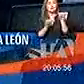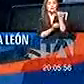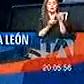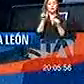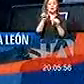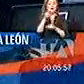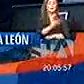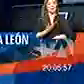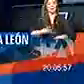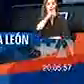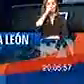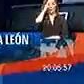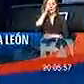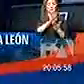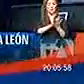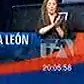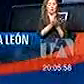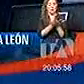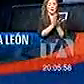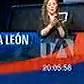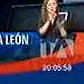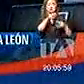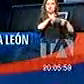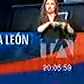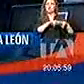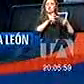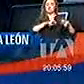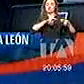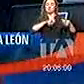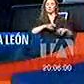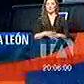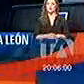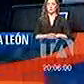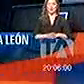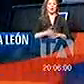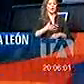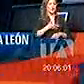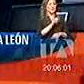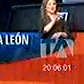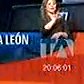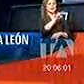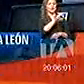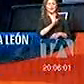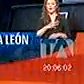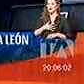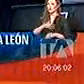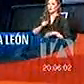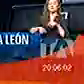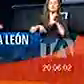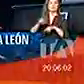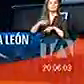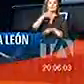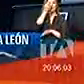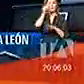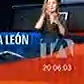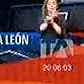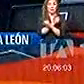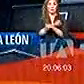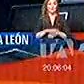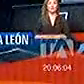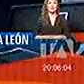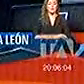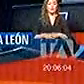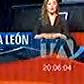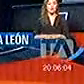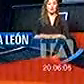Diana. Hola, Milton, amigos. Muy buenas noches. Se trata de un registro diario de actividades de Pamela Martínez, ex asesora de Rafael